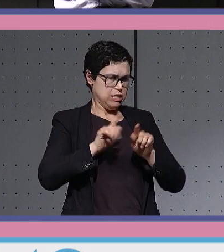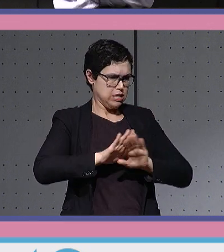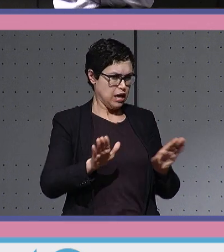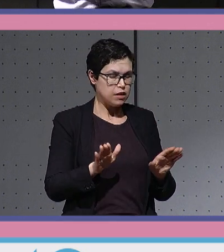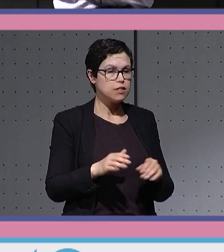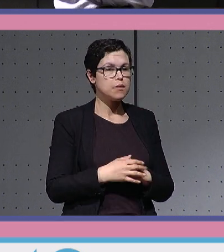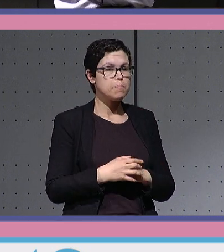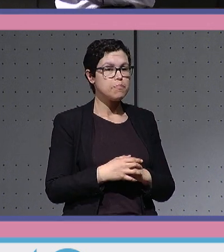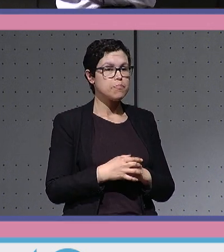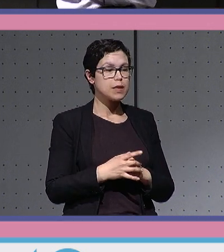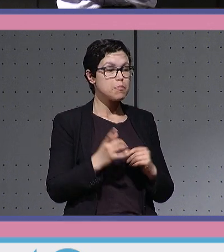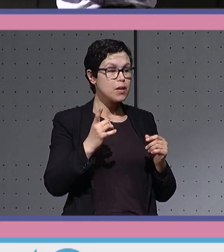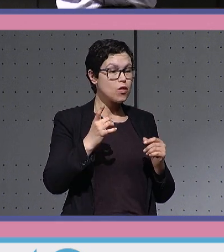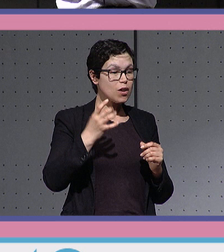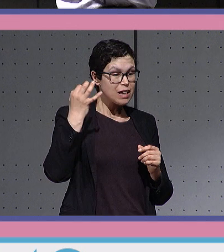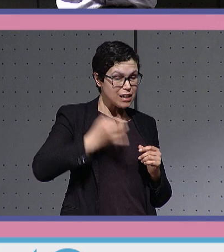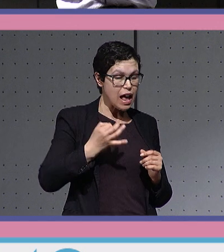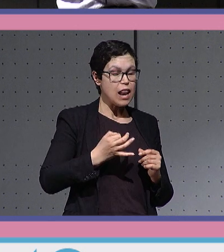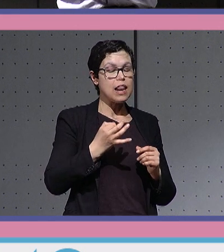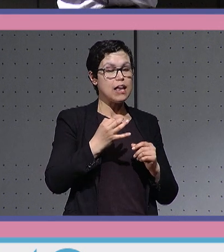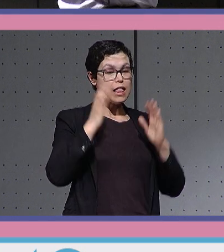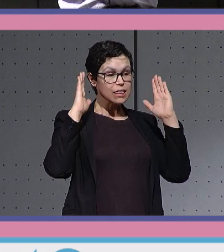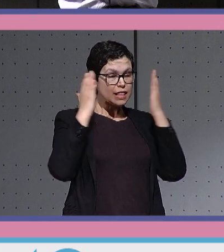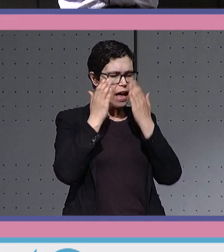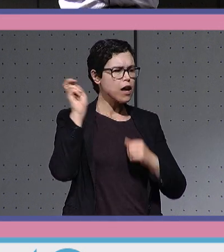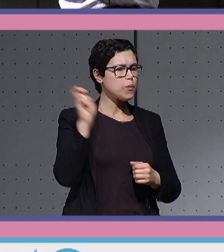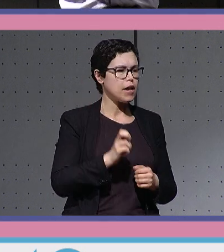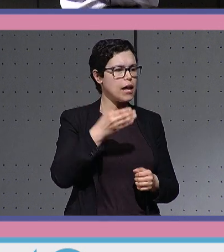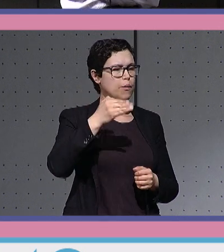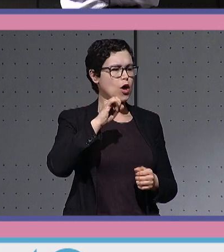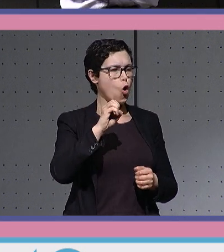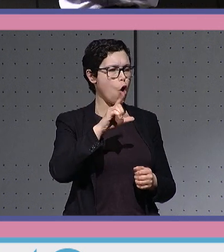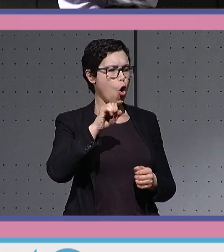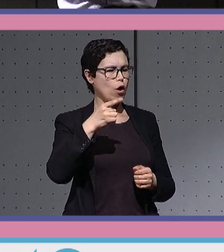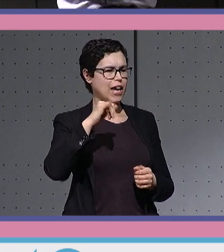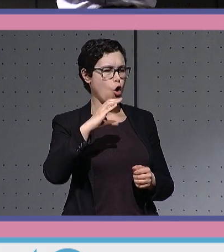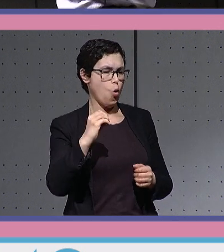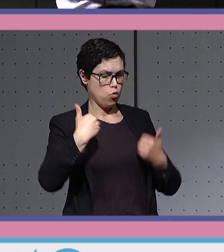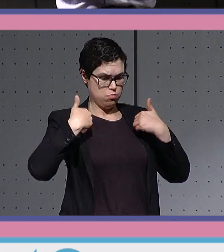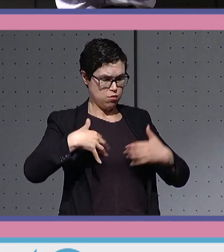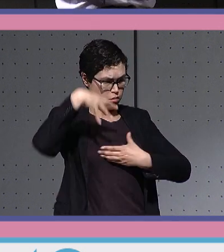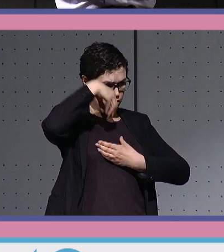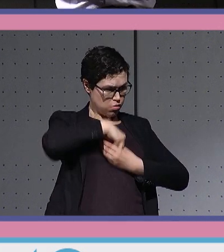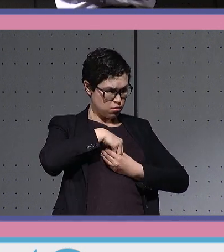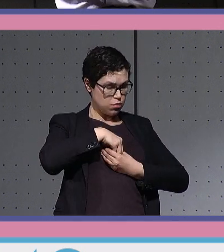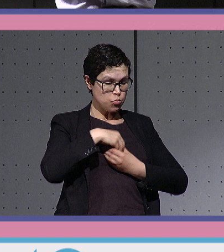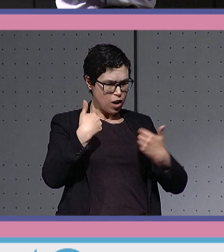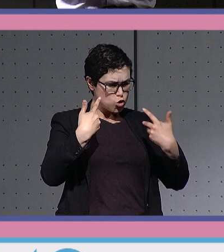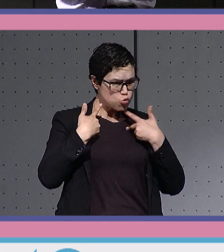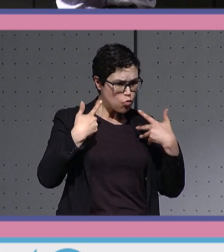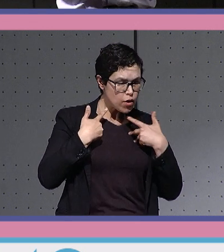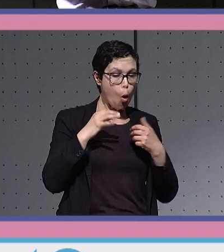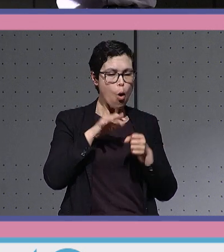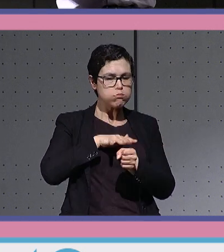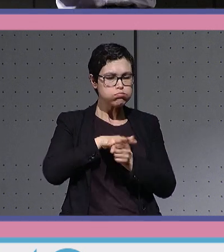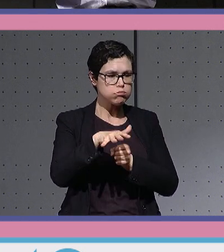una condición, son de base biológica, eso es importante, por la que un individuo tiene un sufrimiento o hace sufrir a los que le rodea.